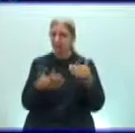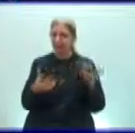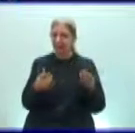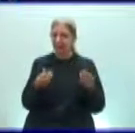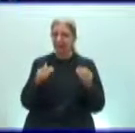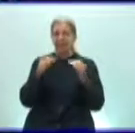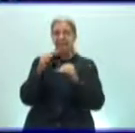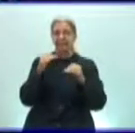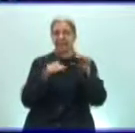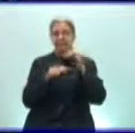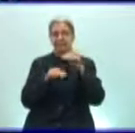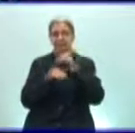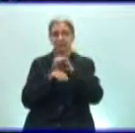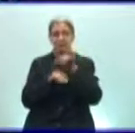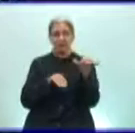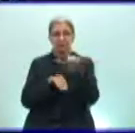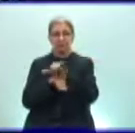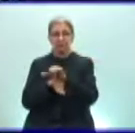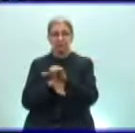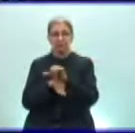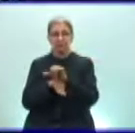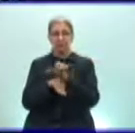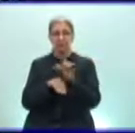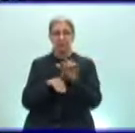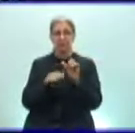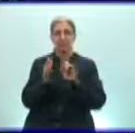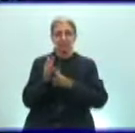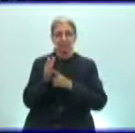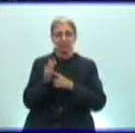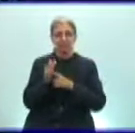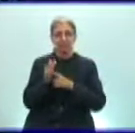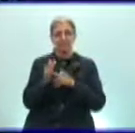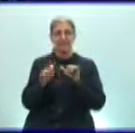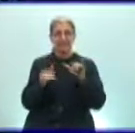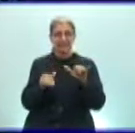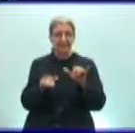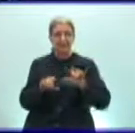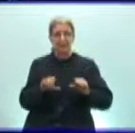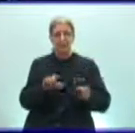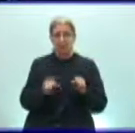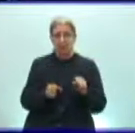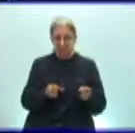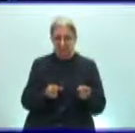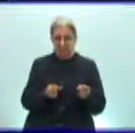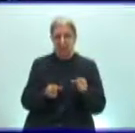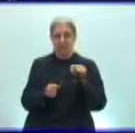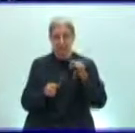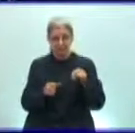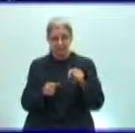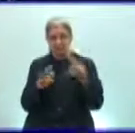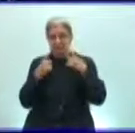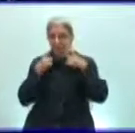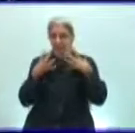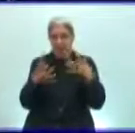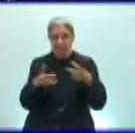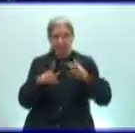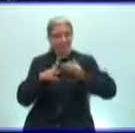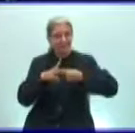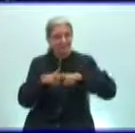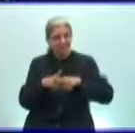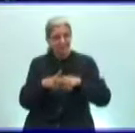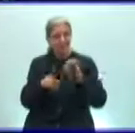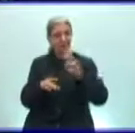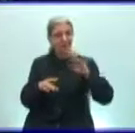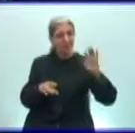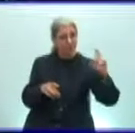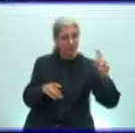común múltiplo y el dominio, son aspectos sumamente importantes para la resolución de ecuaciones. Además, hay que tener en cuenta